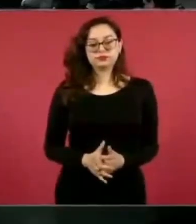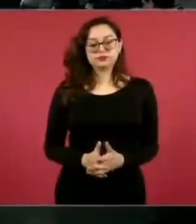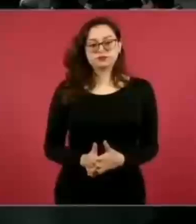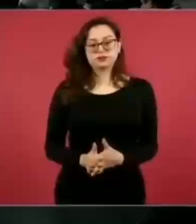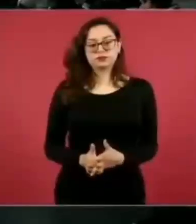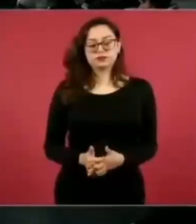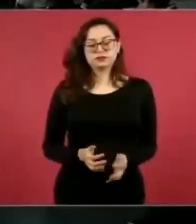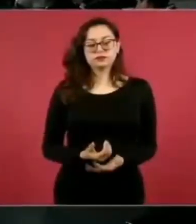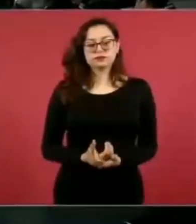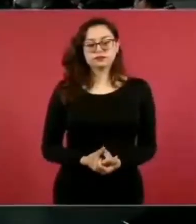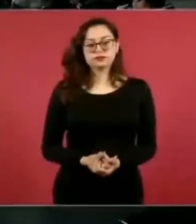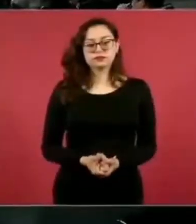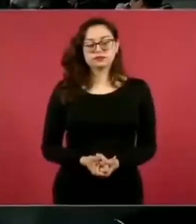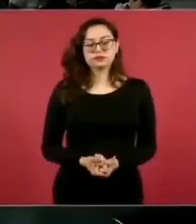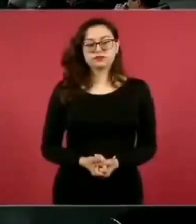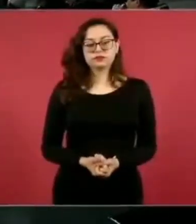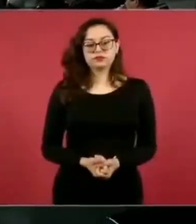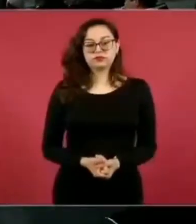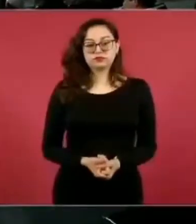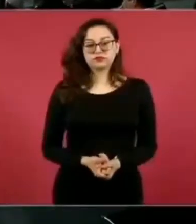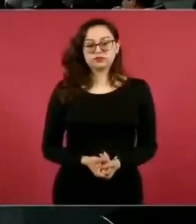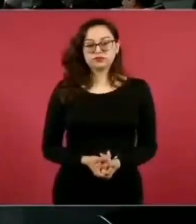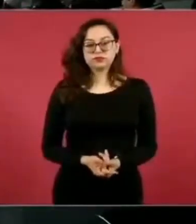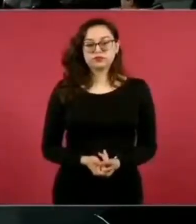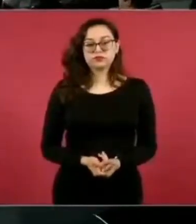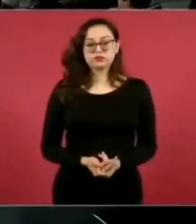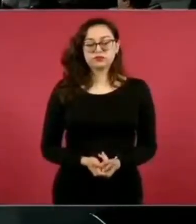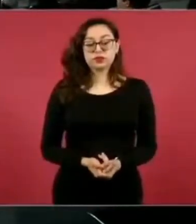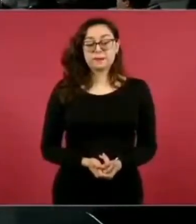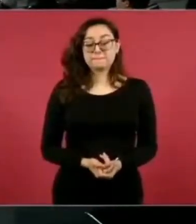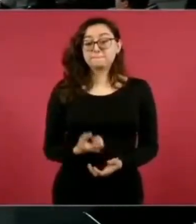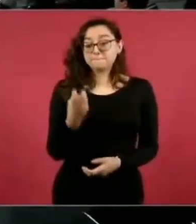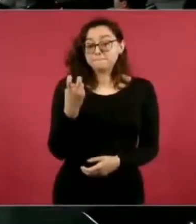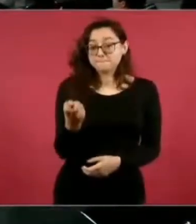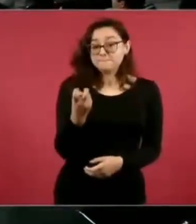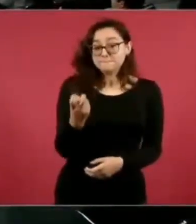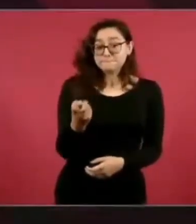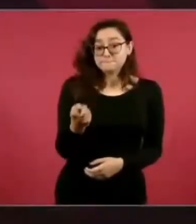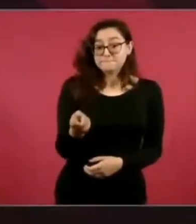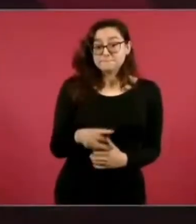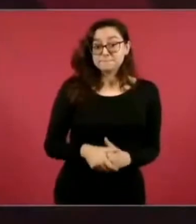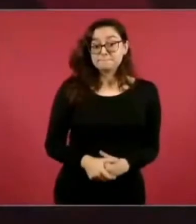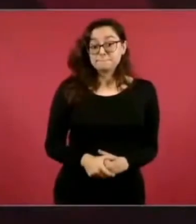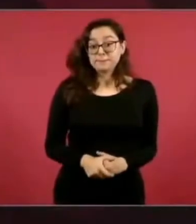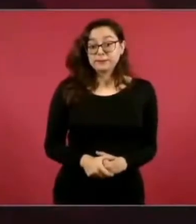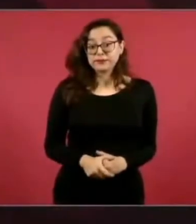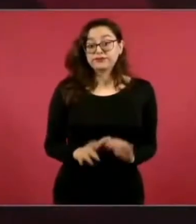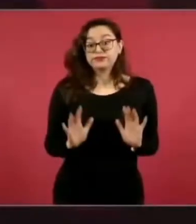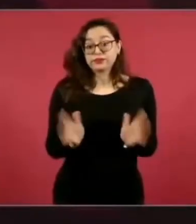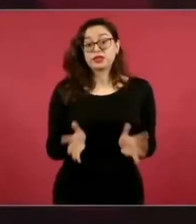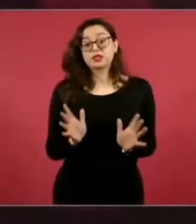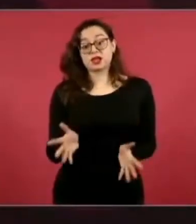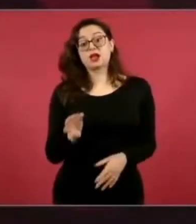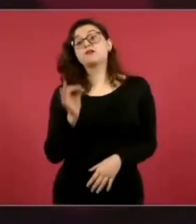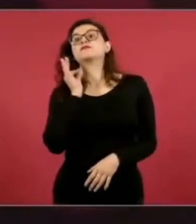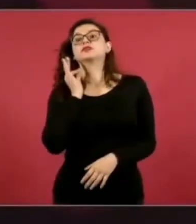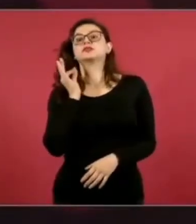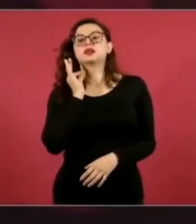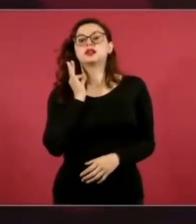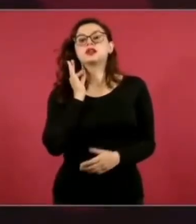¿Qué información adicional les ha entregado el embajador Ken Salazar? Eso básicamente lo tiene ya la Fiscalía,